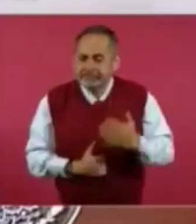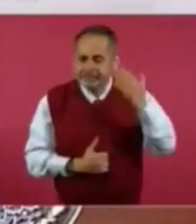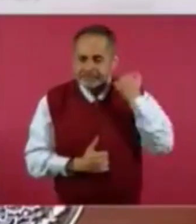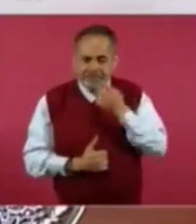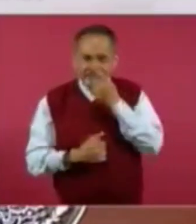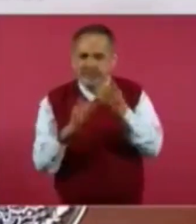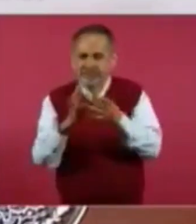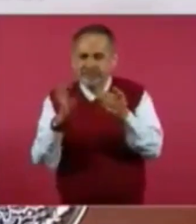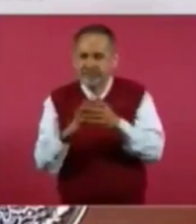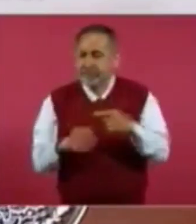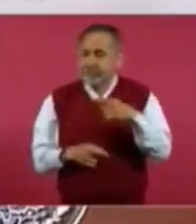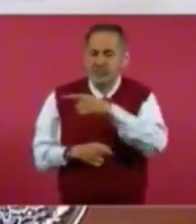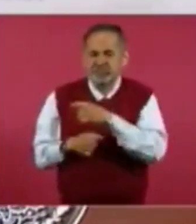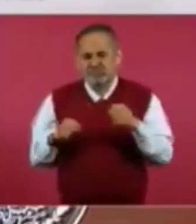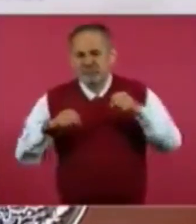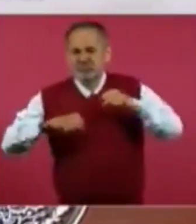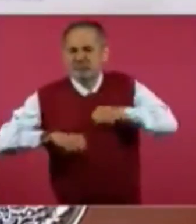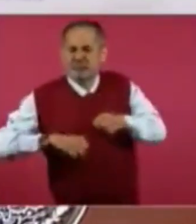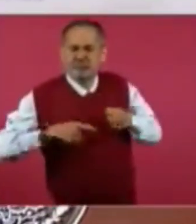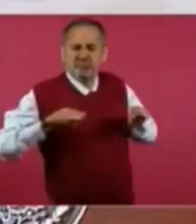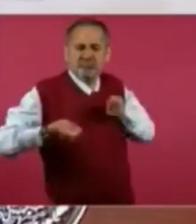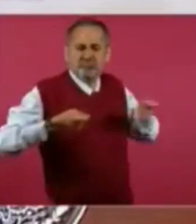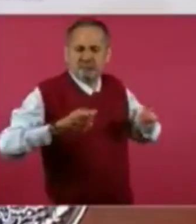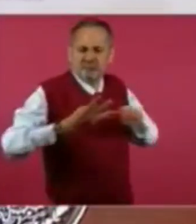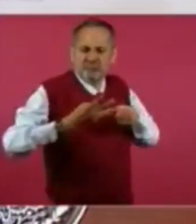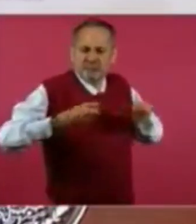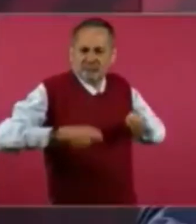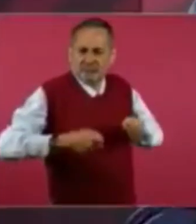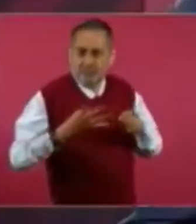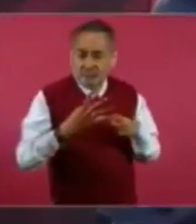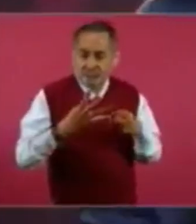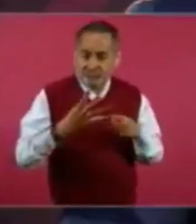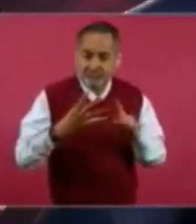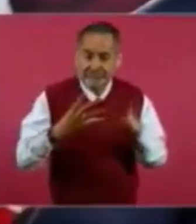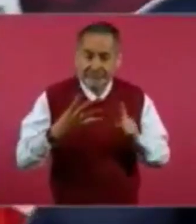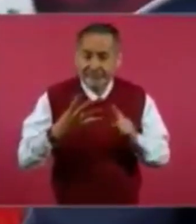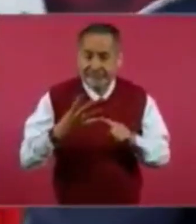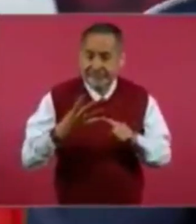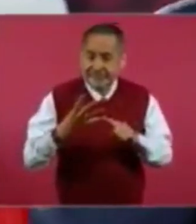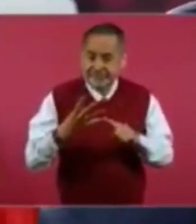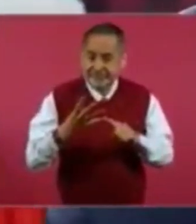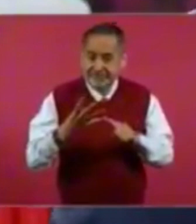que se sentían cuarto poder. No, no eran cuarto poder.